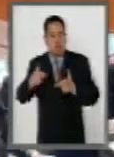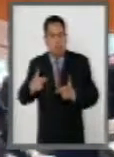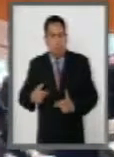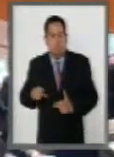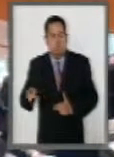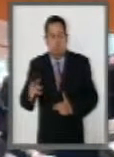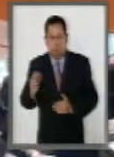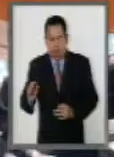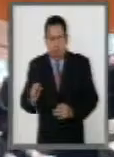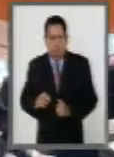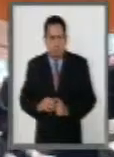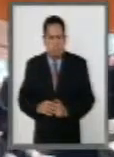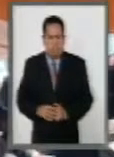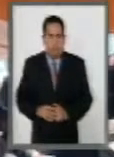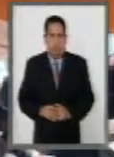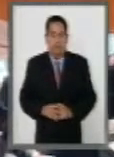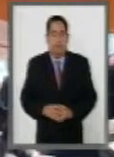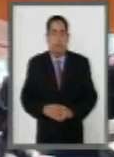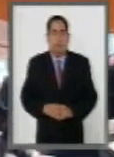Humanos,